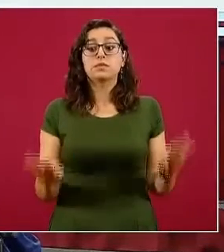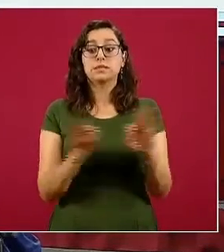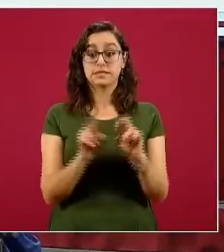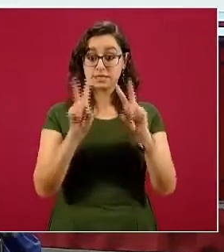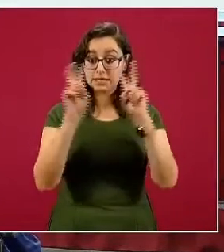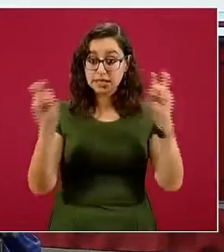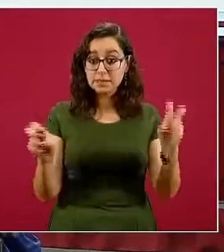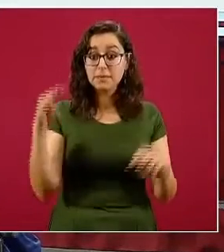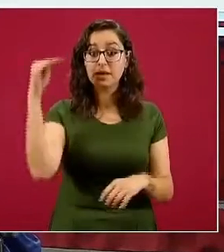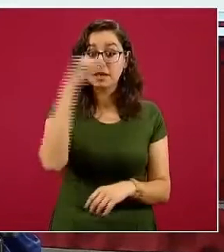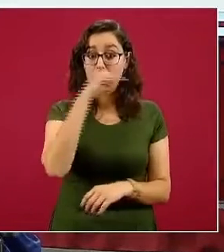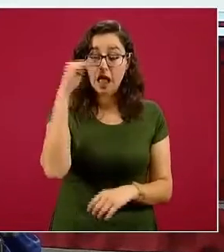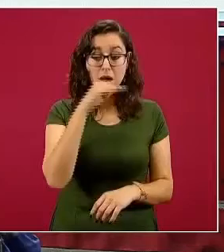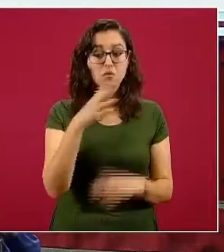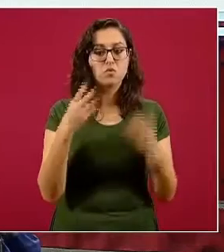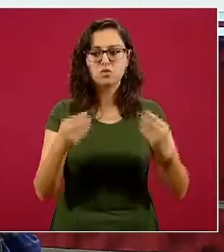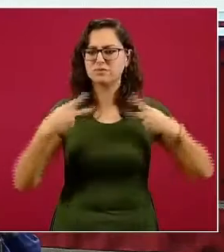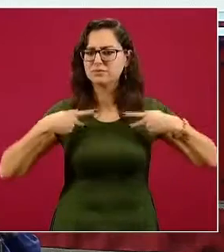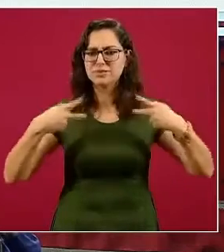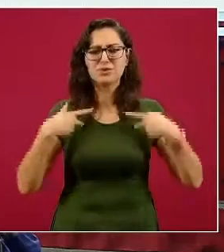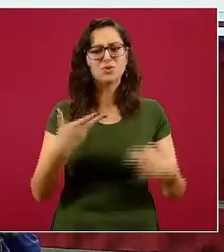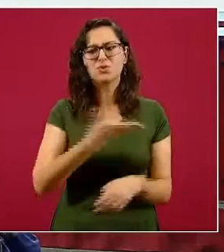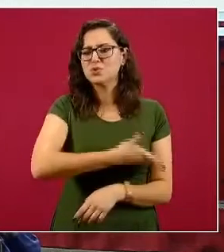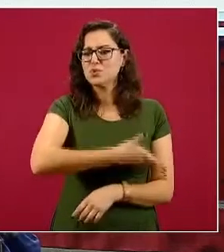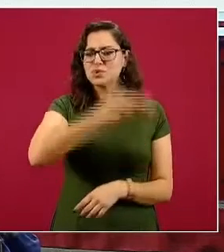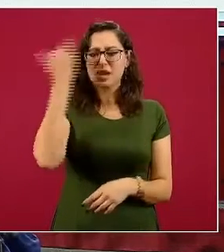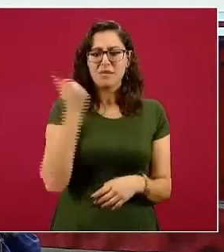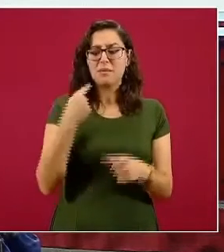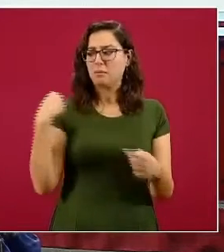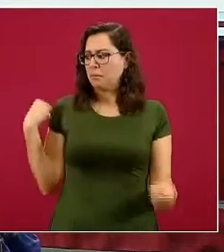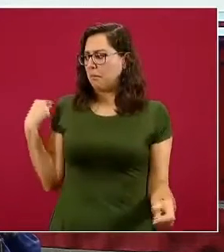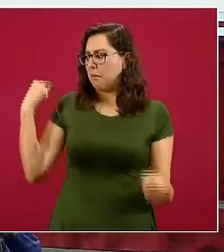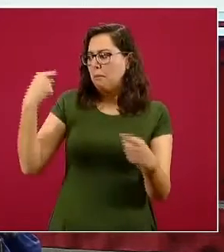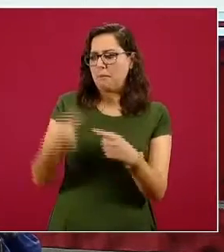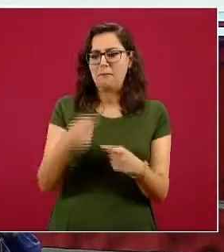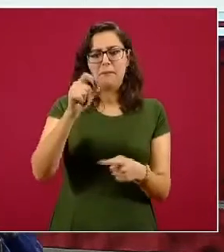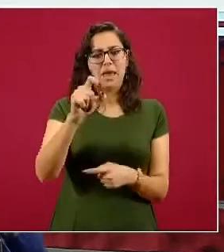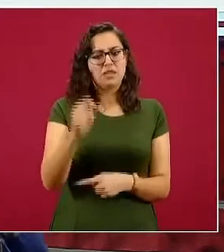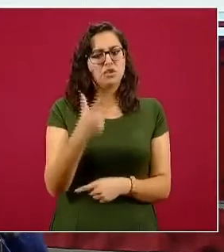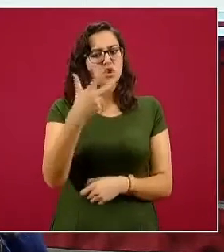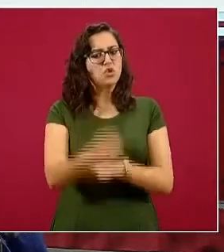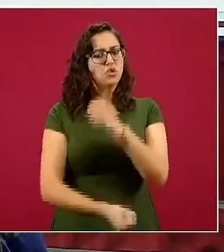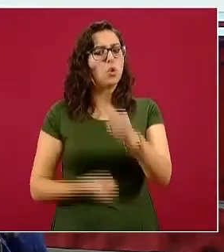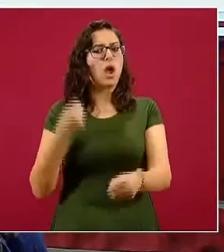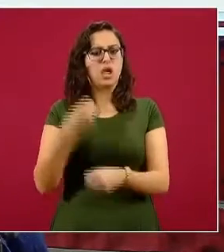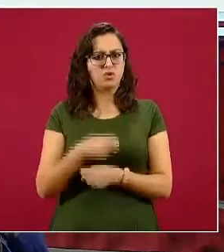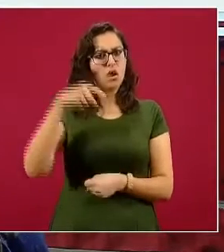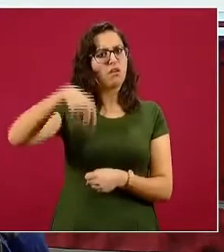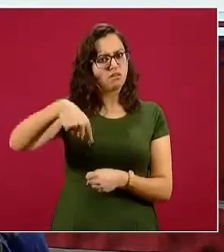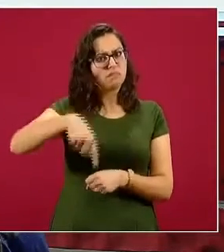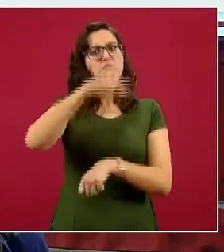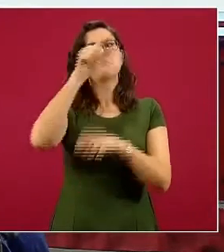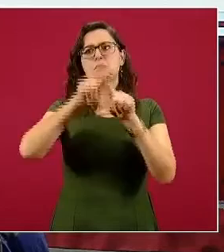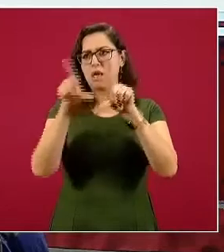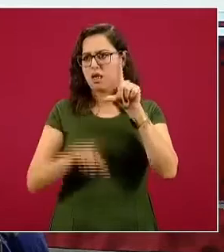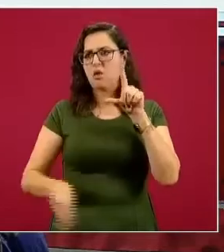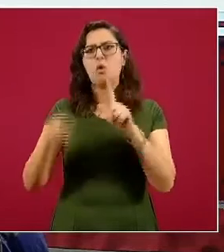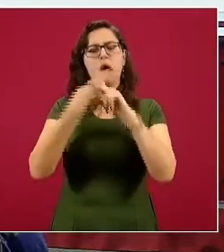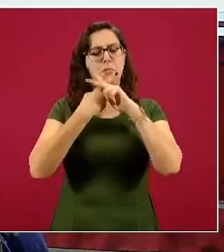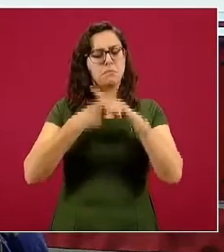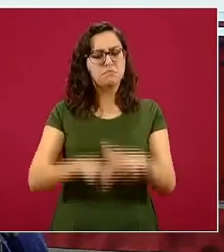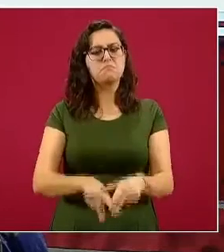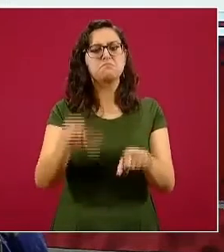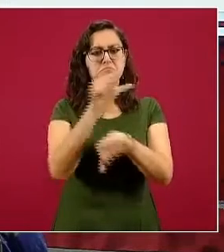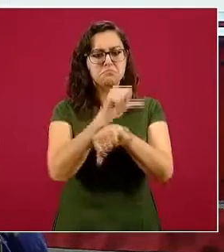muchos pacientes no lo saben. Desde hace 28 años la vasectomía sin bisturí empezó en México y sin